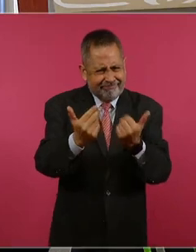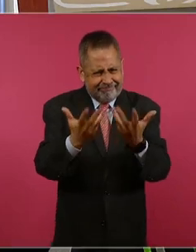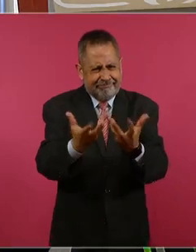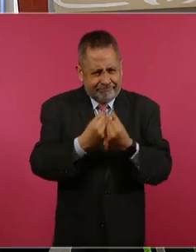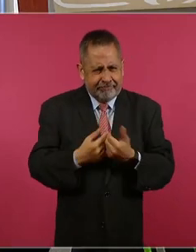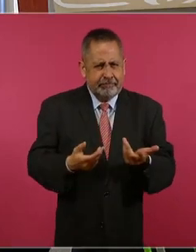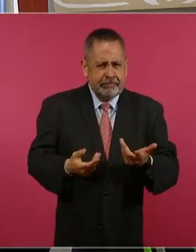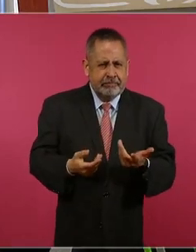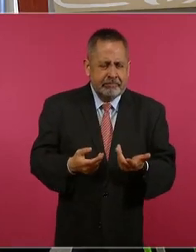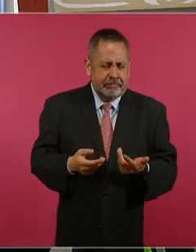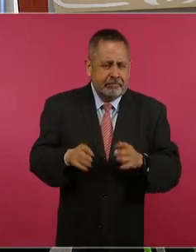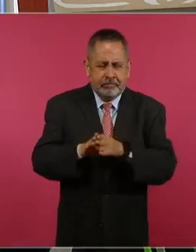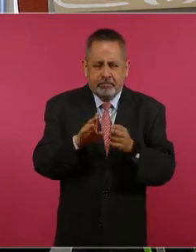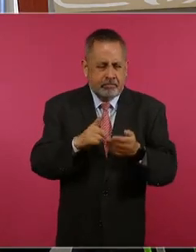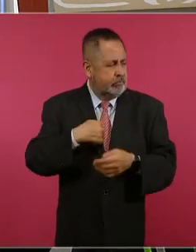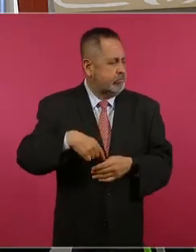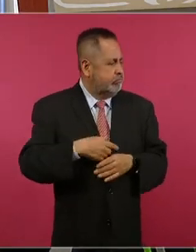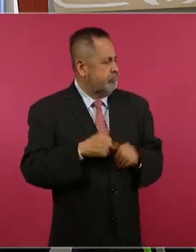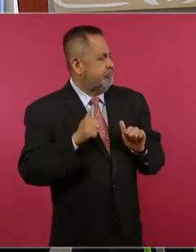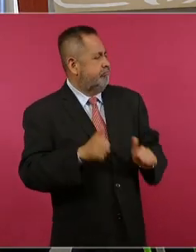los privilegios en México